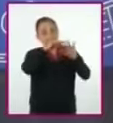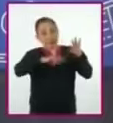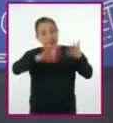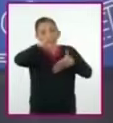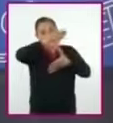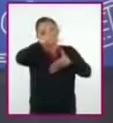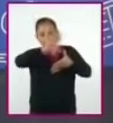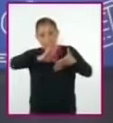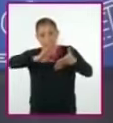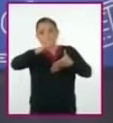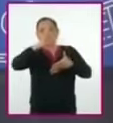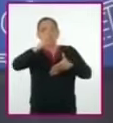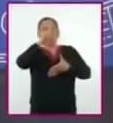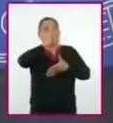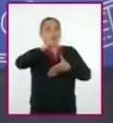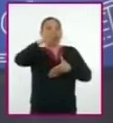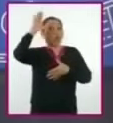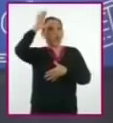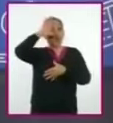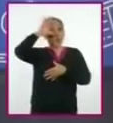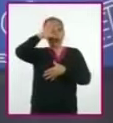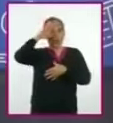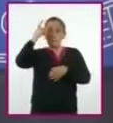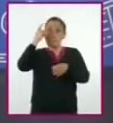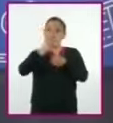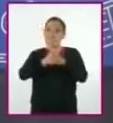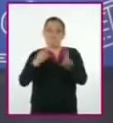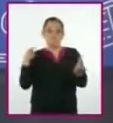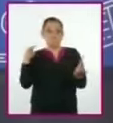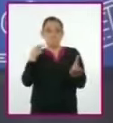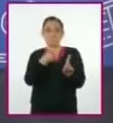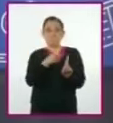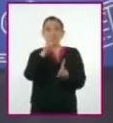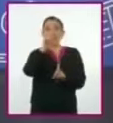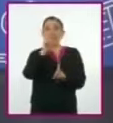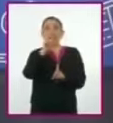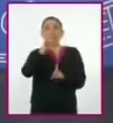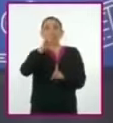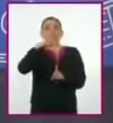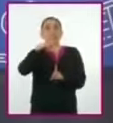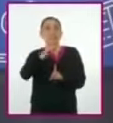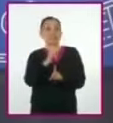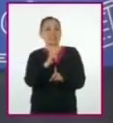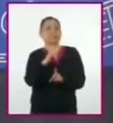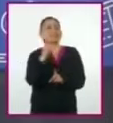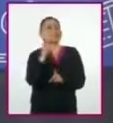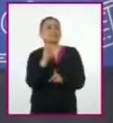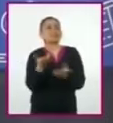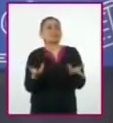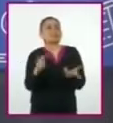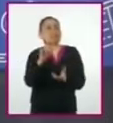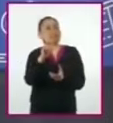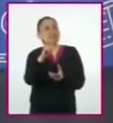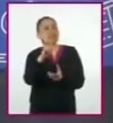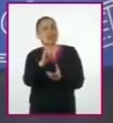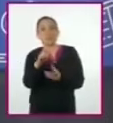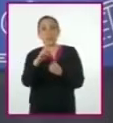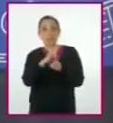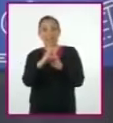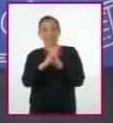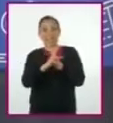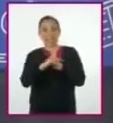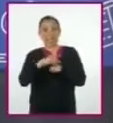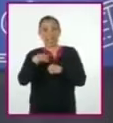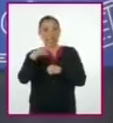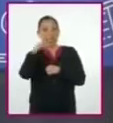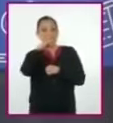cuya lengua y cultura son prioritariamente latinas. Esto quiere decir que los países cuya